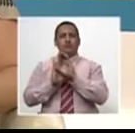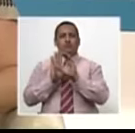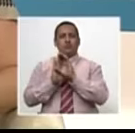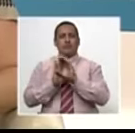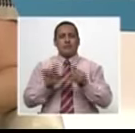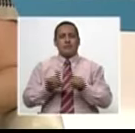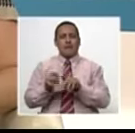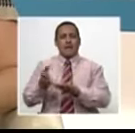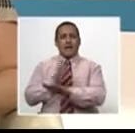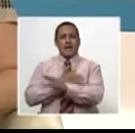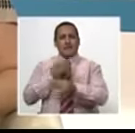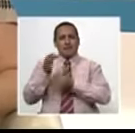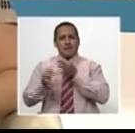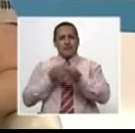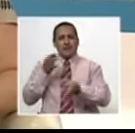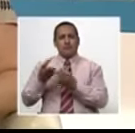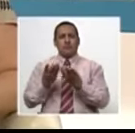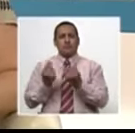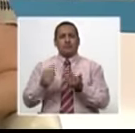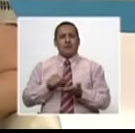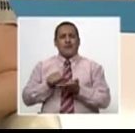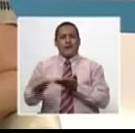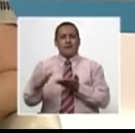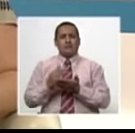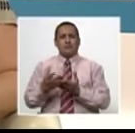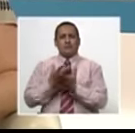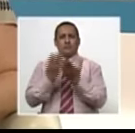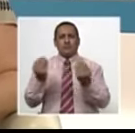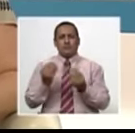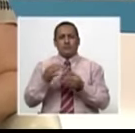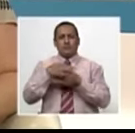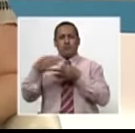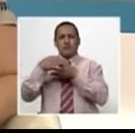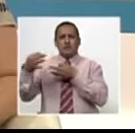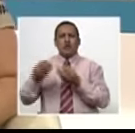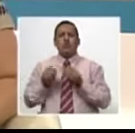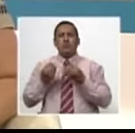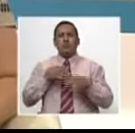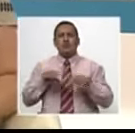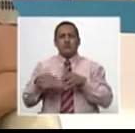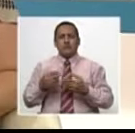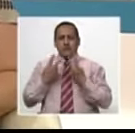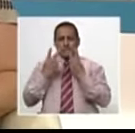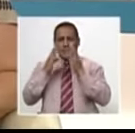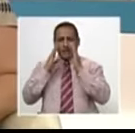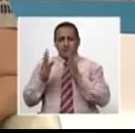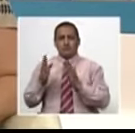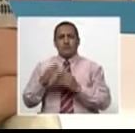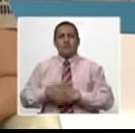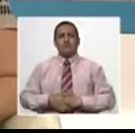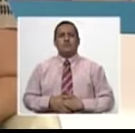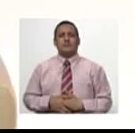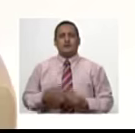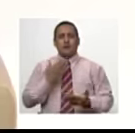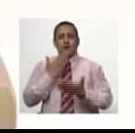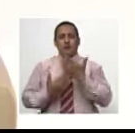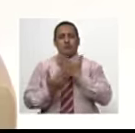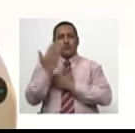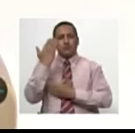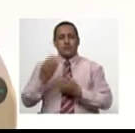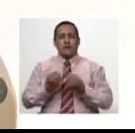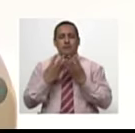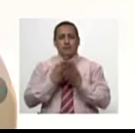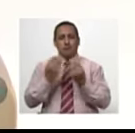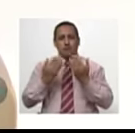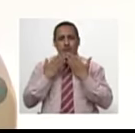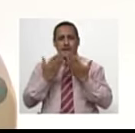constitucional, ¿no? Me comentaba sobre el gasto de la descentralización. ¿Cómo es eso del enfoque constitucional del gasto? Buenos días, Rocío.